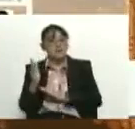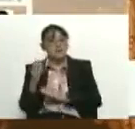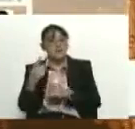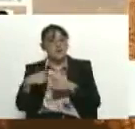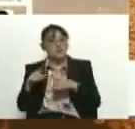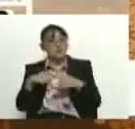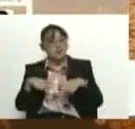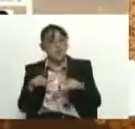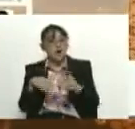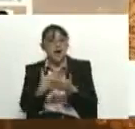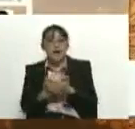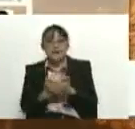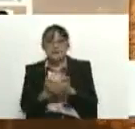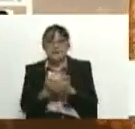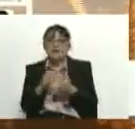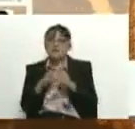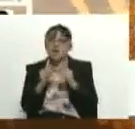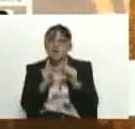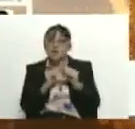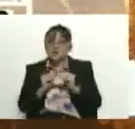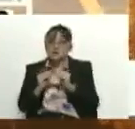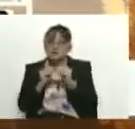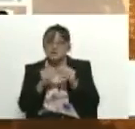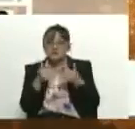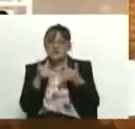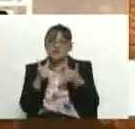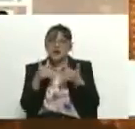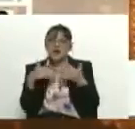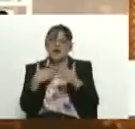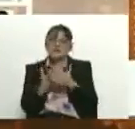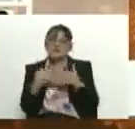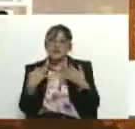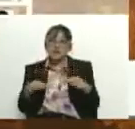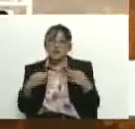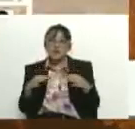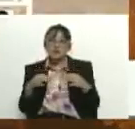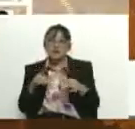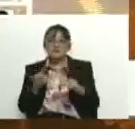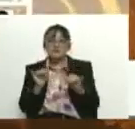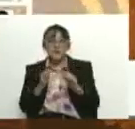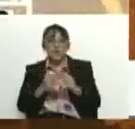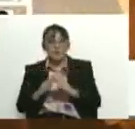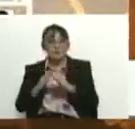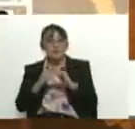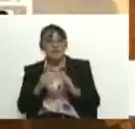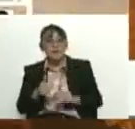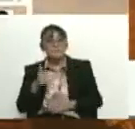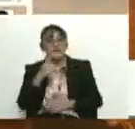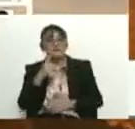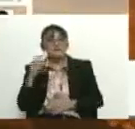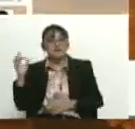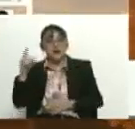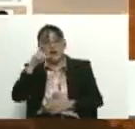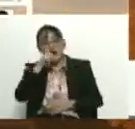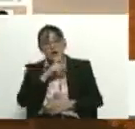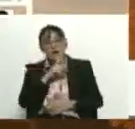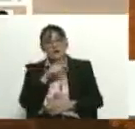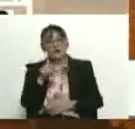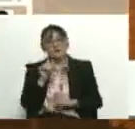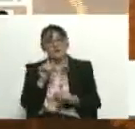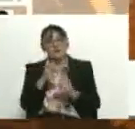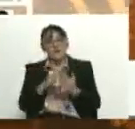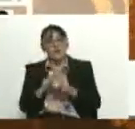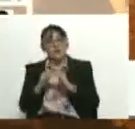todo en un equilibrio que permita volver a la normalidad estas comunidades tienen Allí más de Cien años son comunidades que bueno